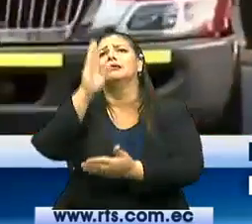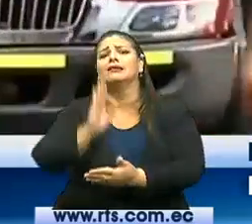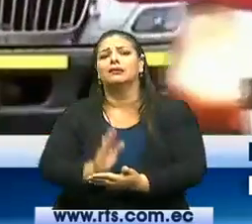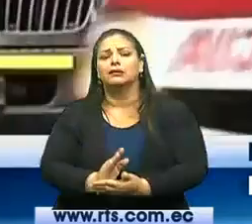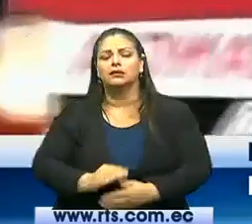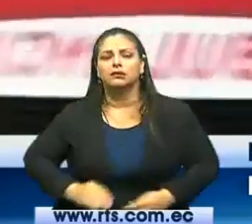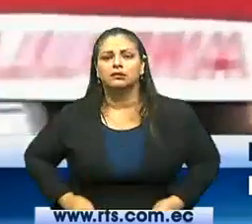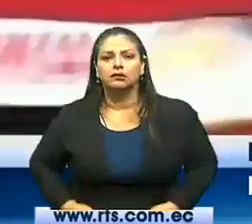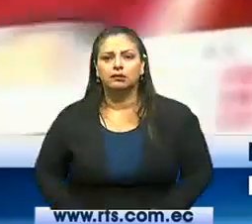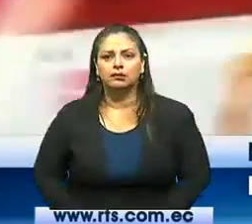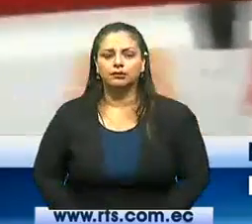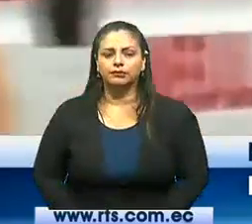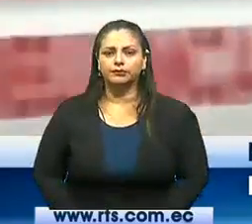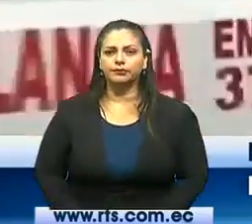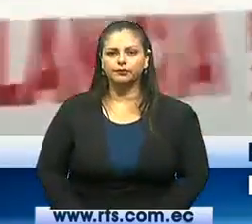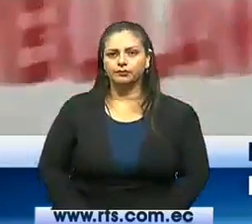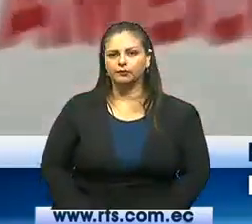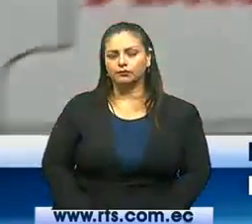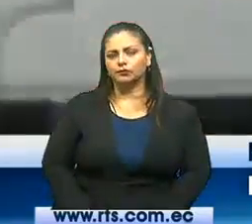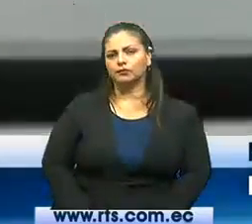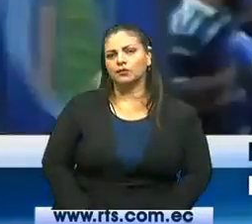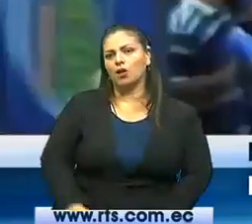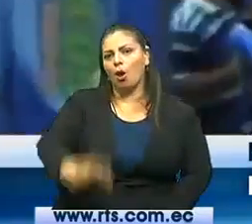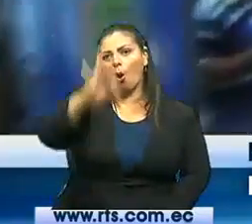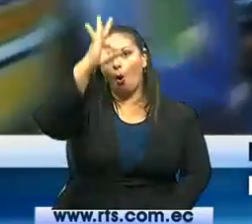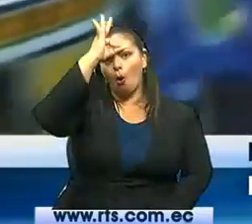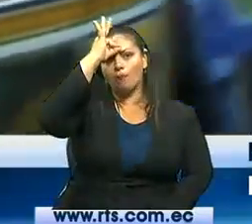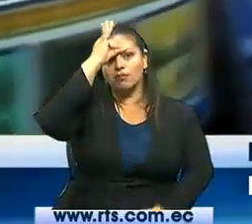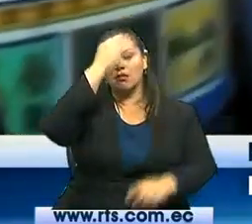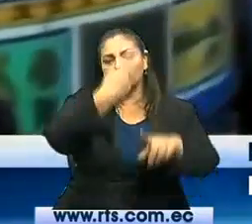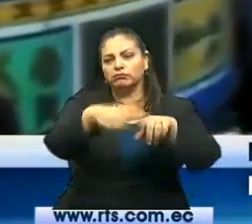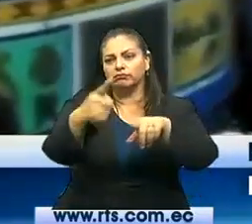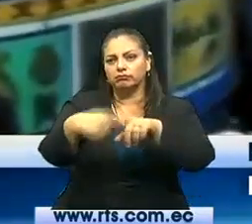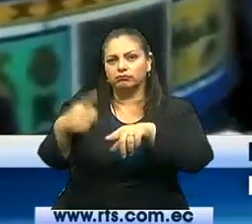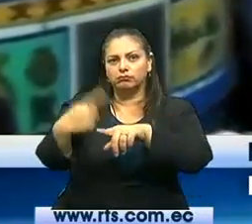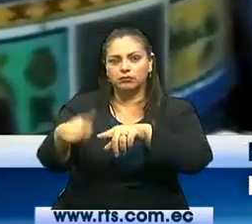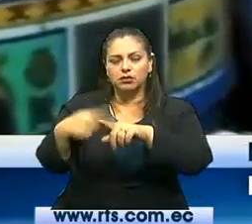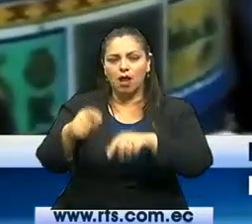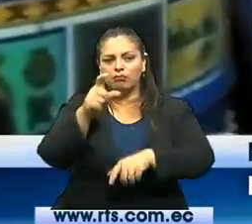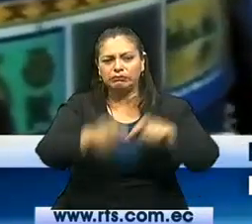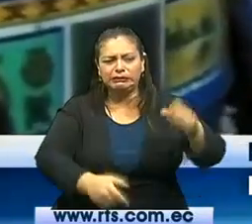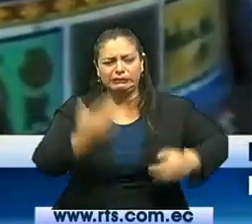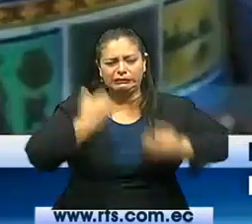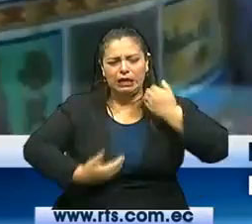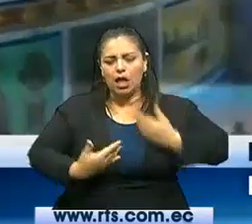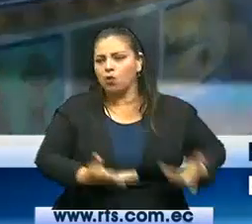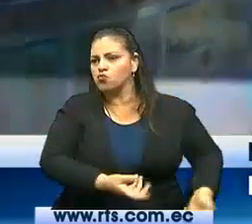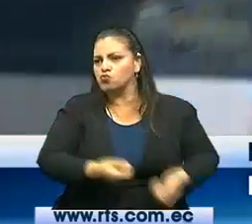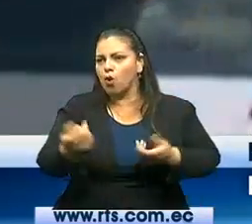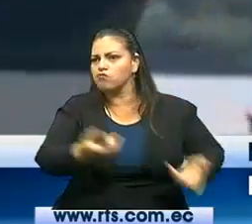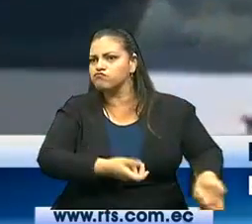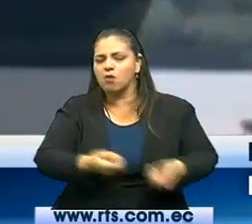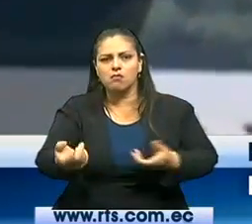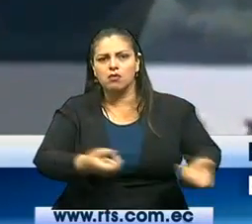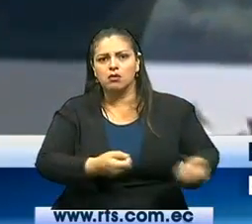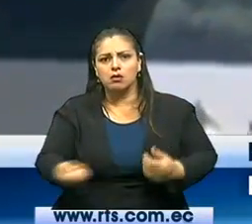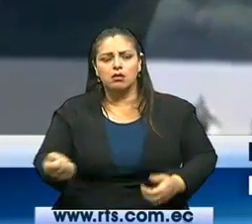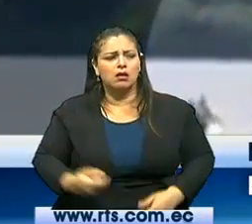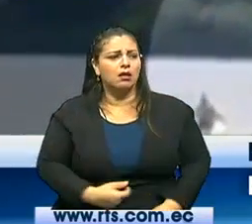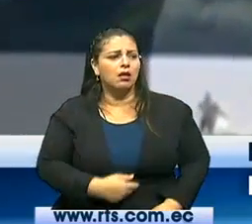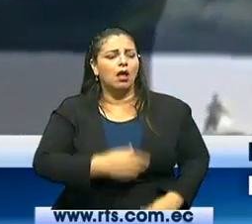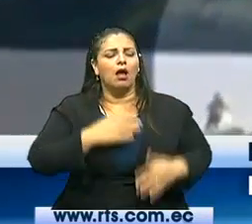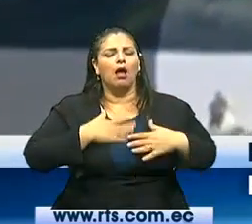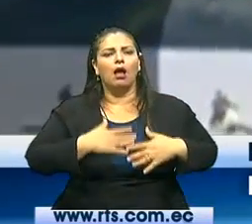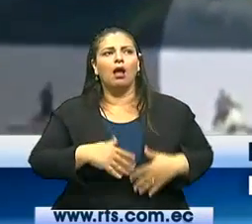Otros más afectados, desde las camas de los hospitales y centros asistenciales donde se recuperan, aún no superan el momento en que se vieron enfrentados cara a